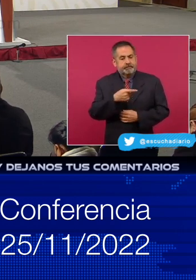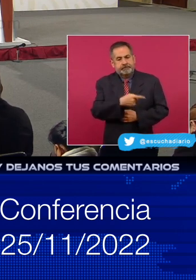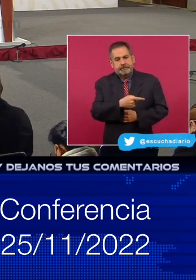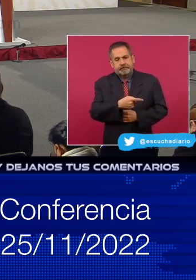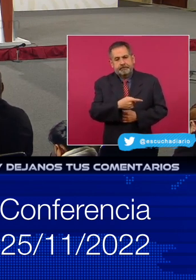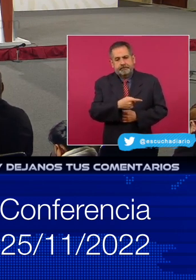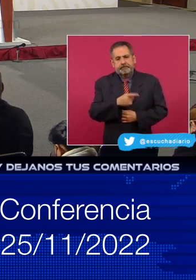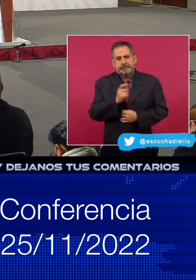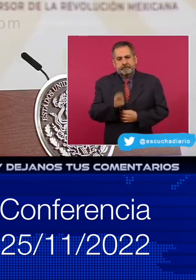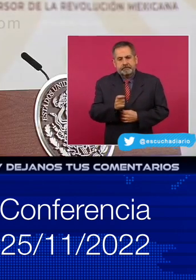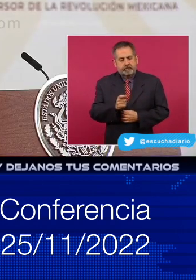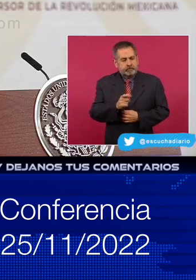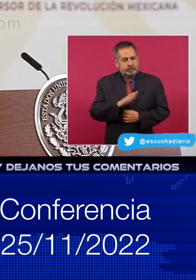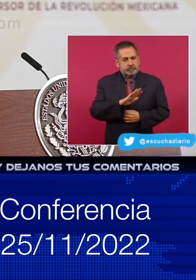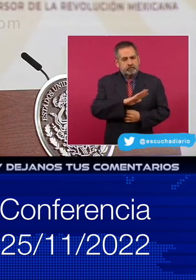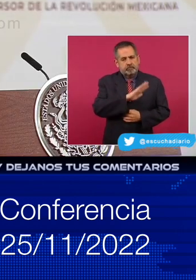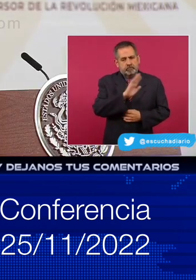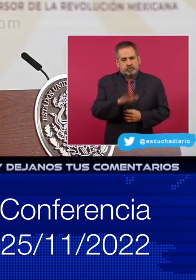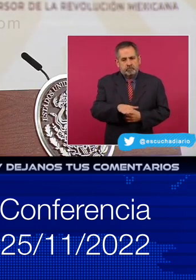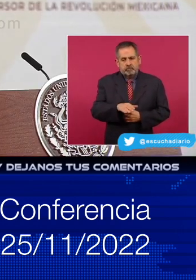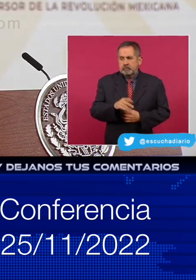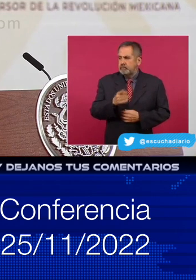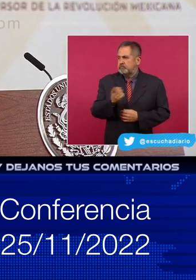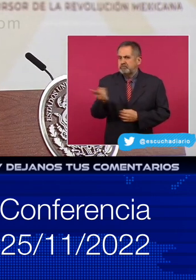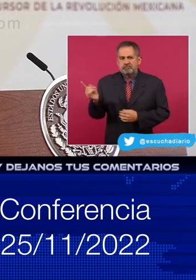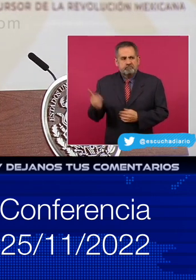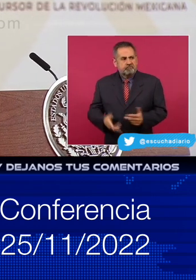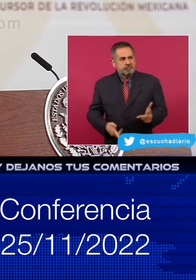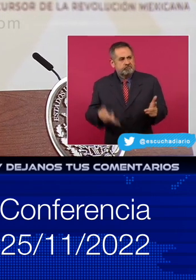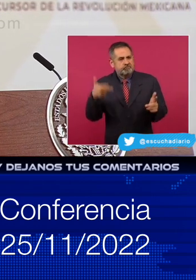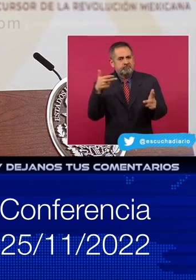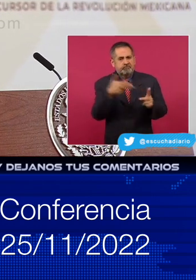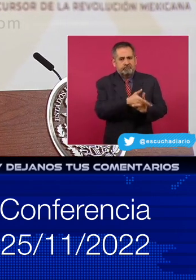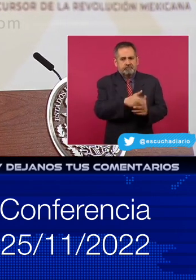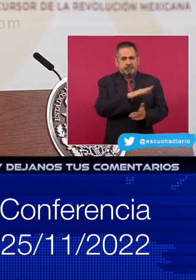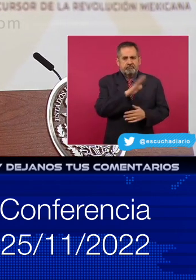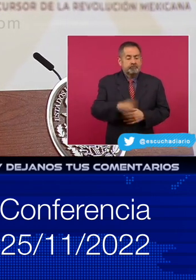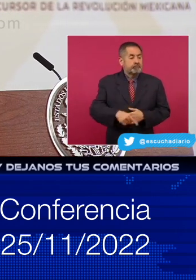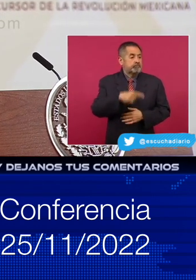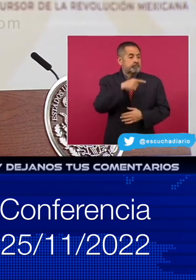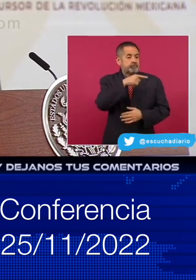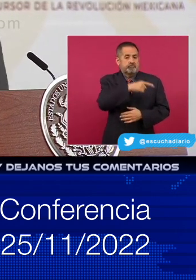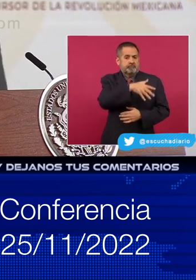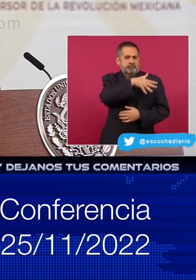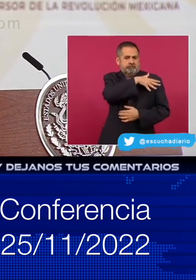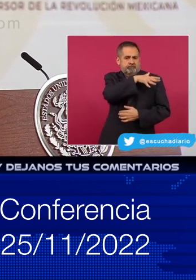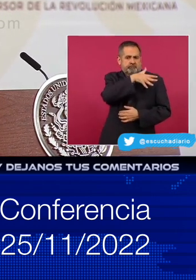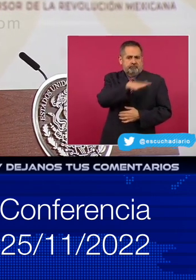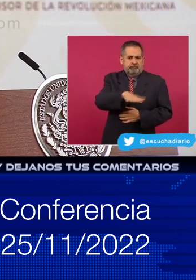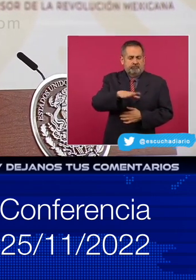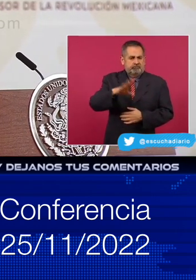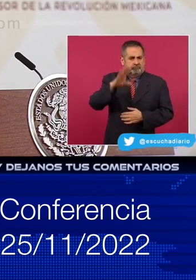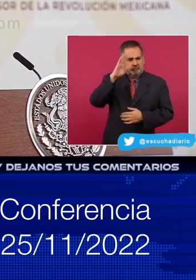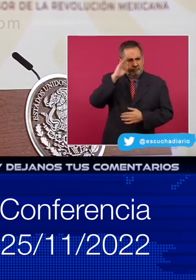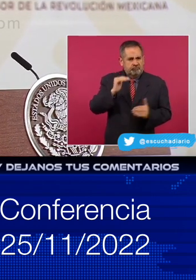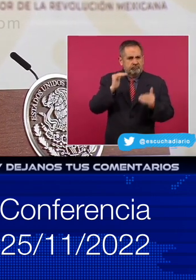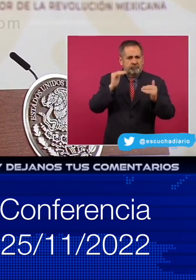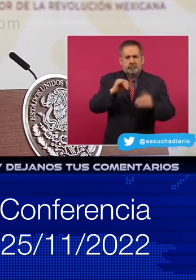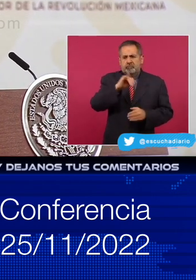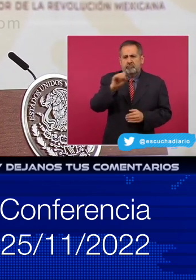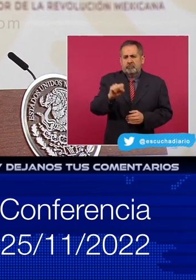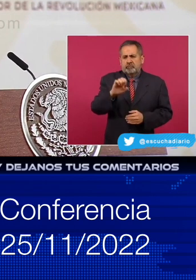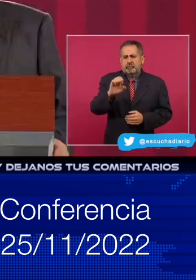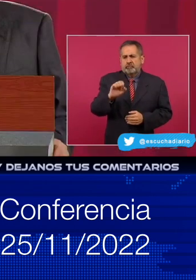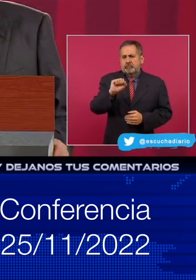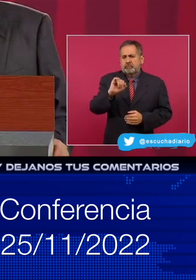fallecimiento, el asesinato del general brigadier José